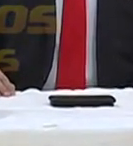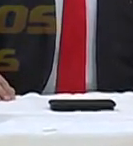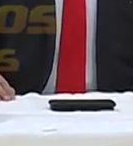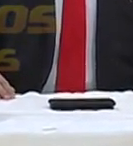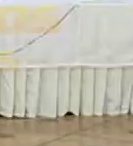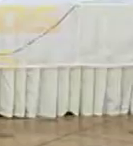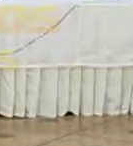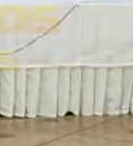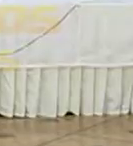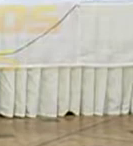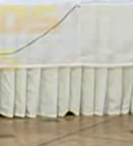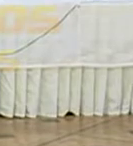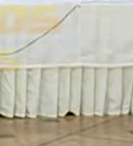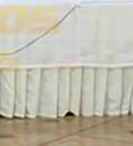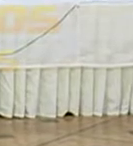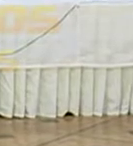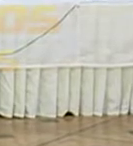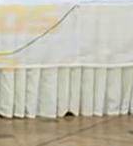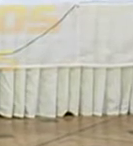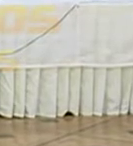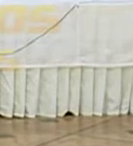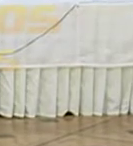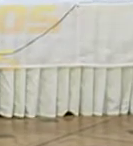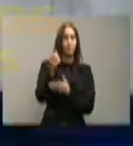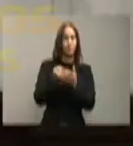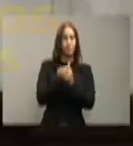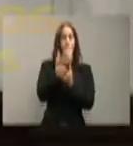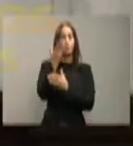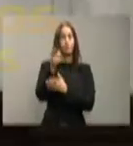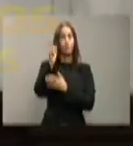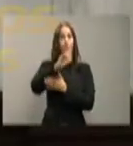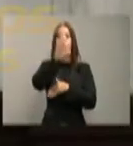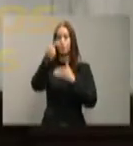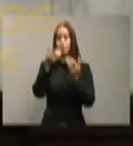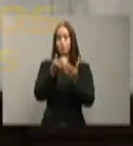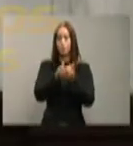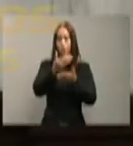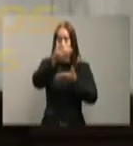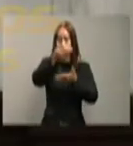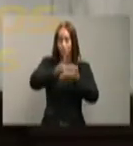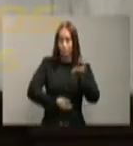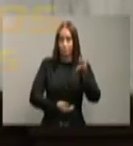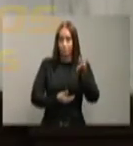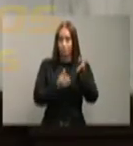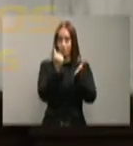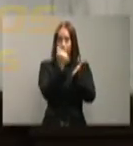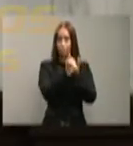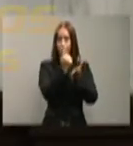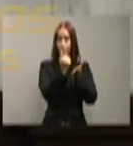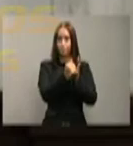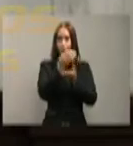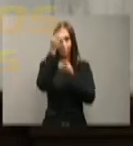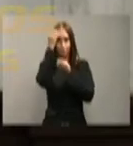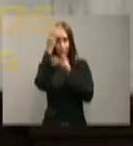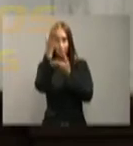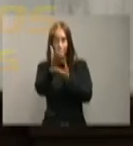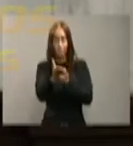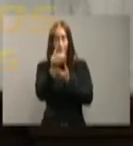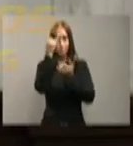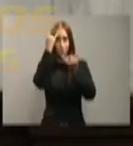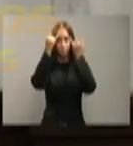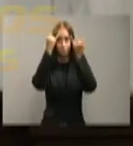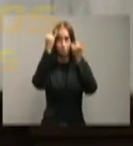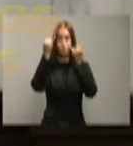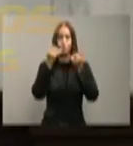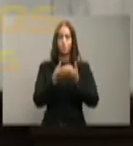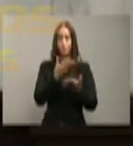la disposición de ley serán cancelados. Nosotros esperamos que todos nuestros funcionarios lo van a hacer en esa